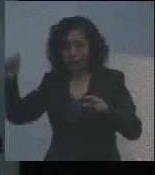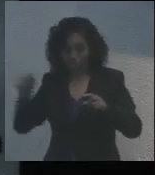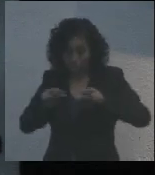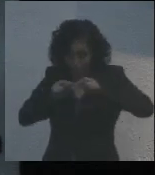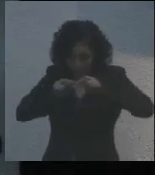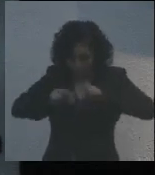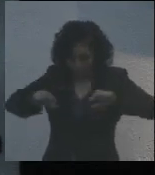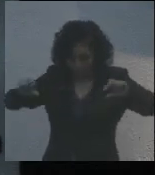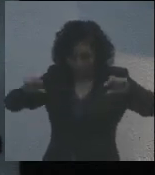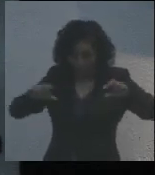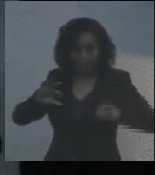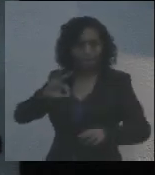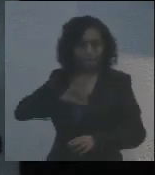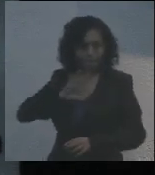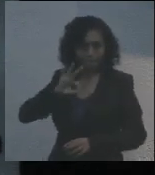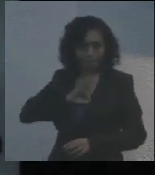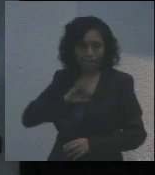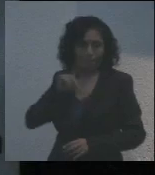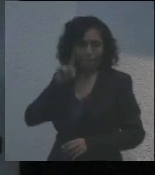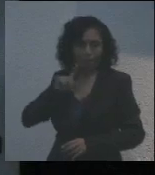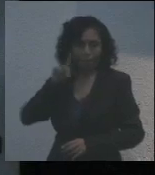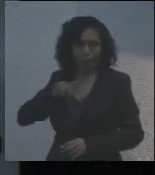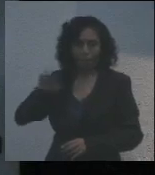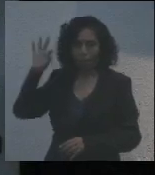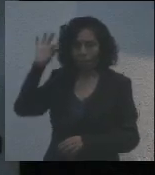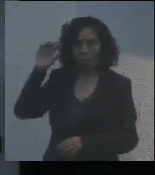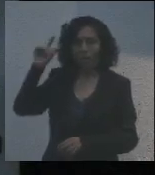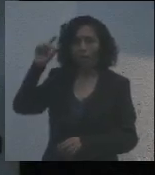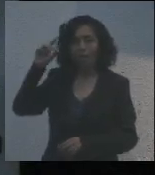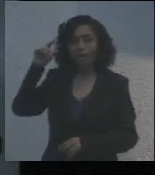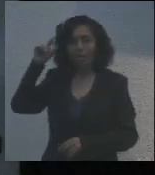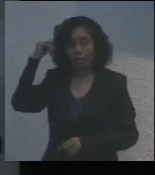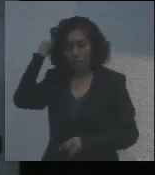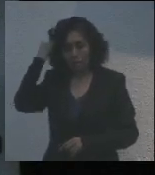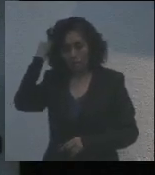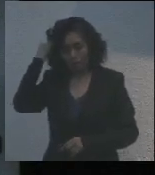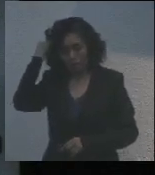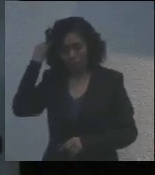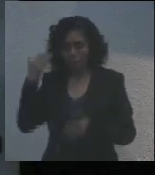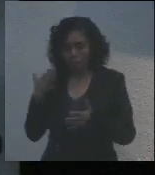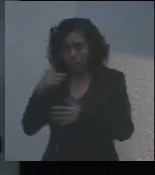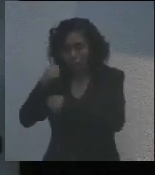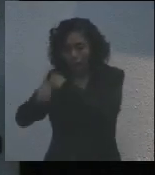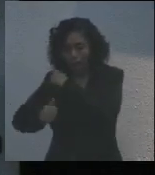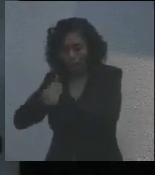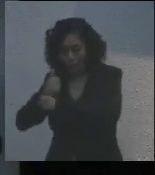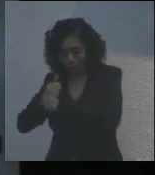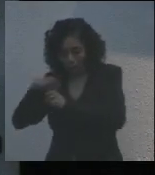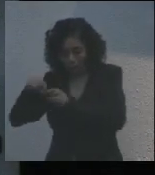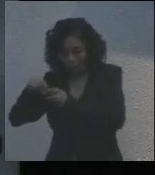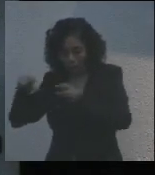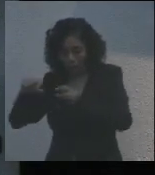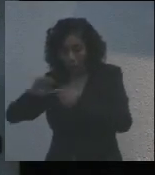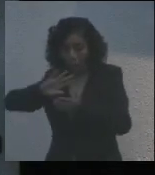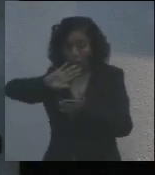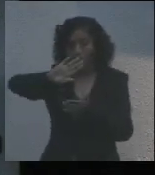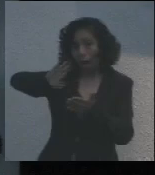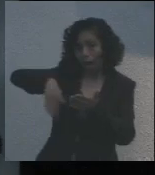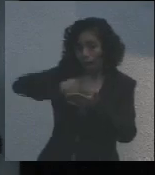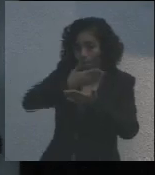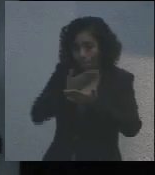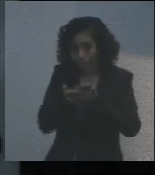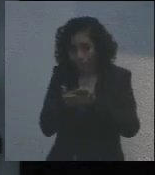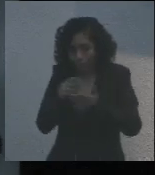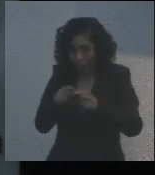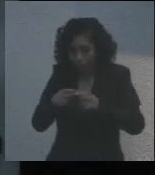mérito mujer indígena maya María petrona wicap seguido del año correspondiente en el reverso contendrá en